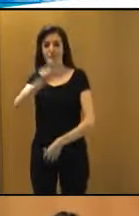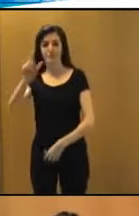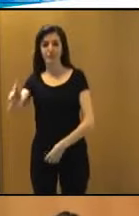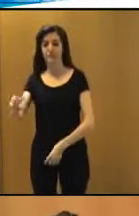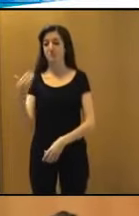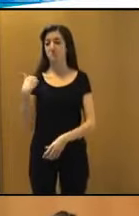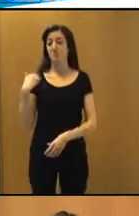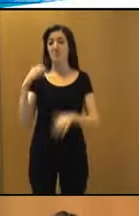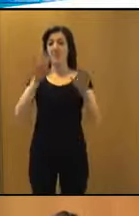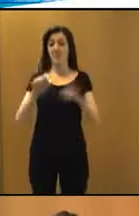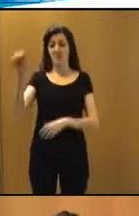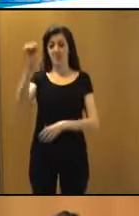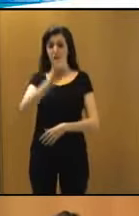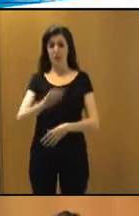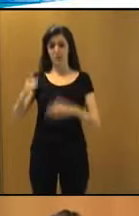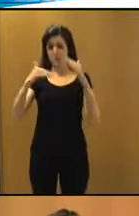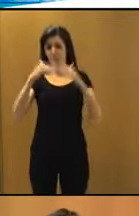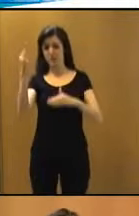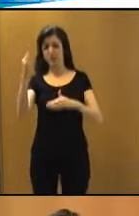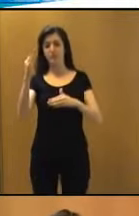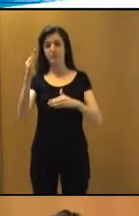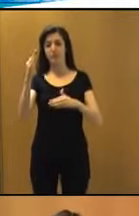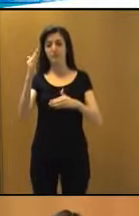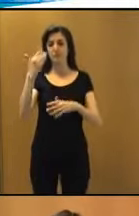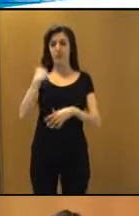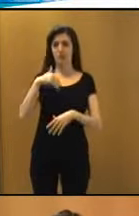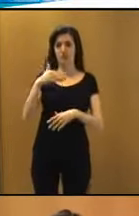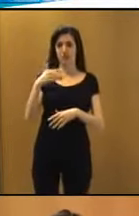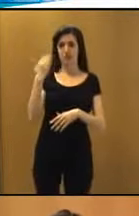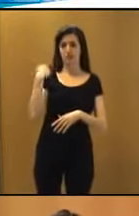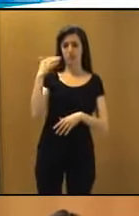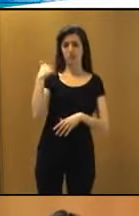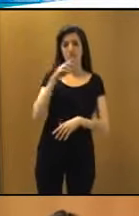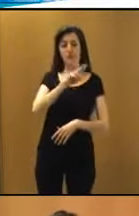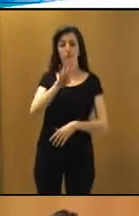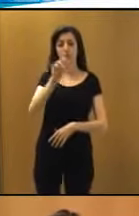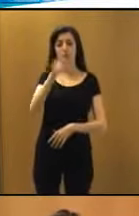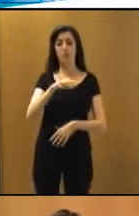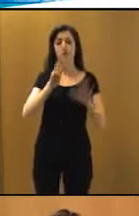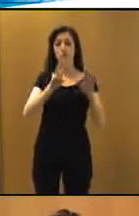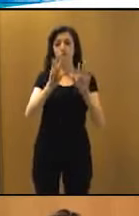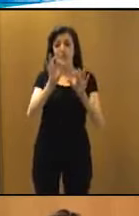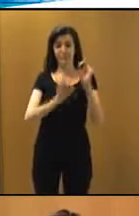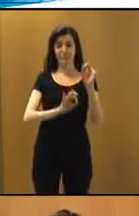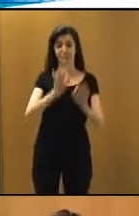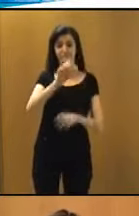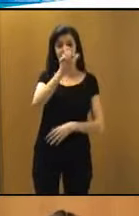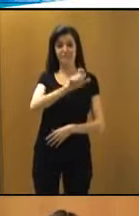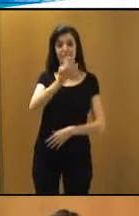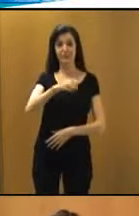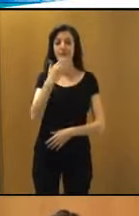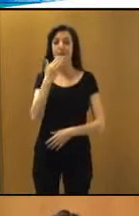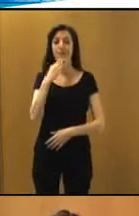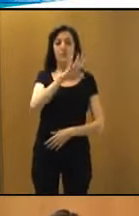población. En poco más de 10 años ha pasado, por ejemplo, solo un 24,8% de las